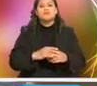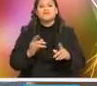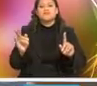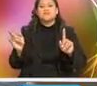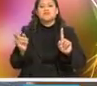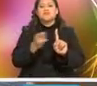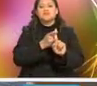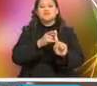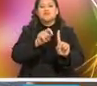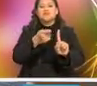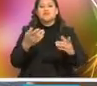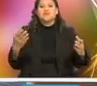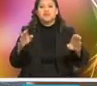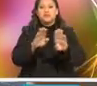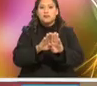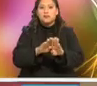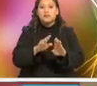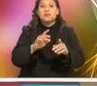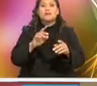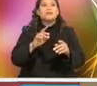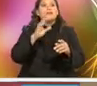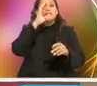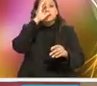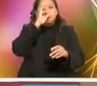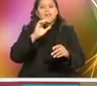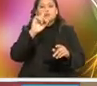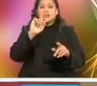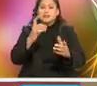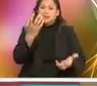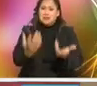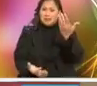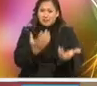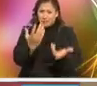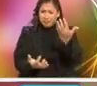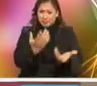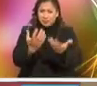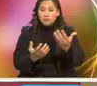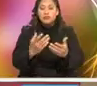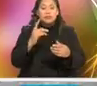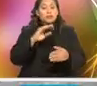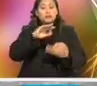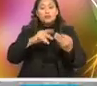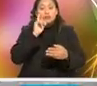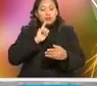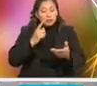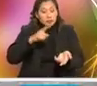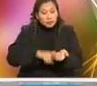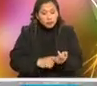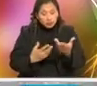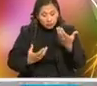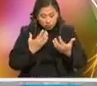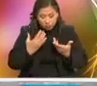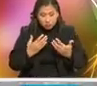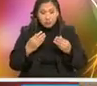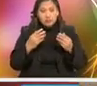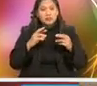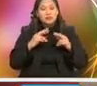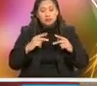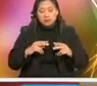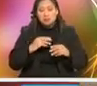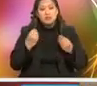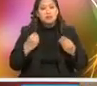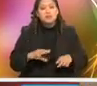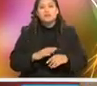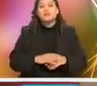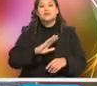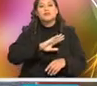puerta. Y entonces empieza un incendio y las 130 mujeres mueren calcinadas. Esto fue en Nueva York. Entonces, no es como